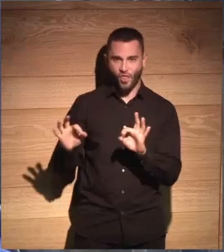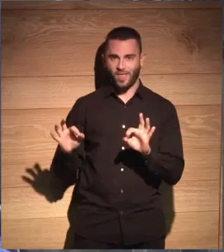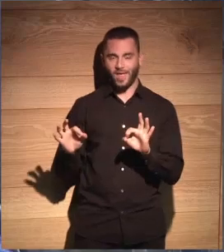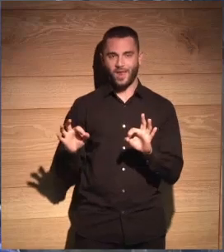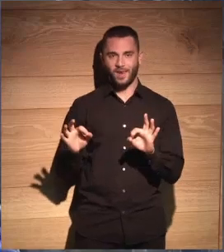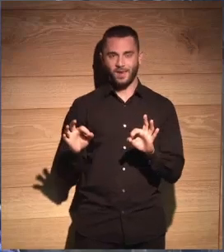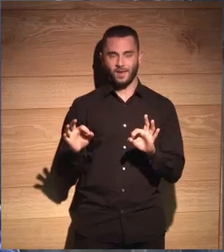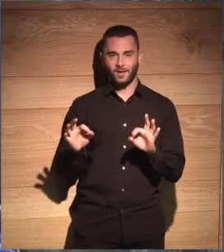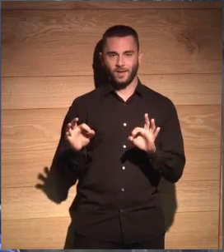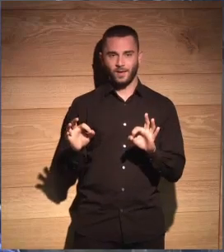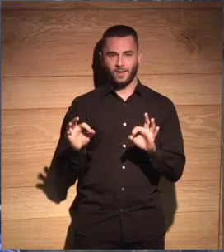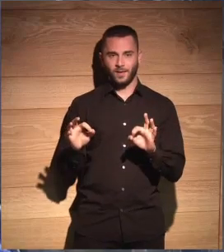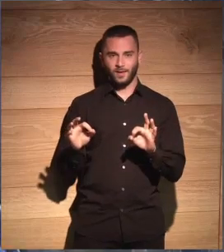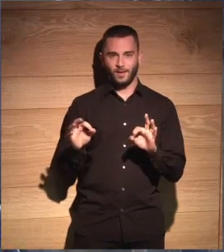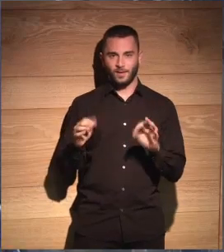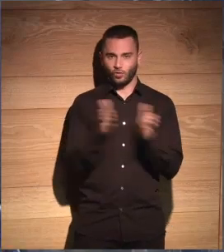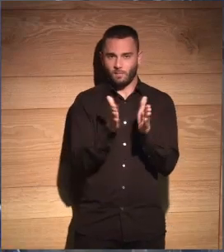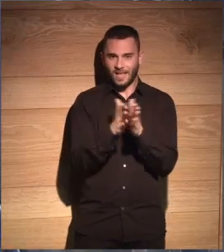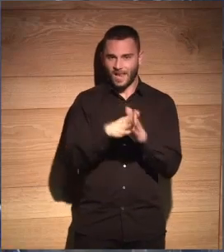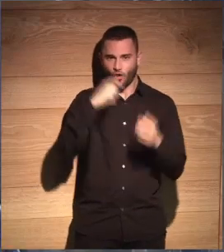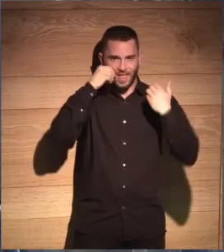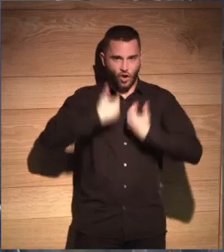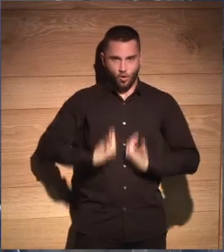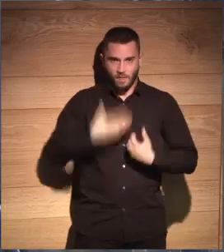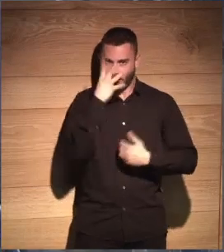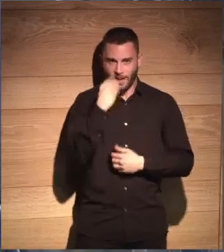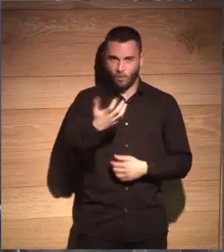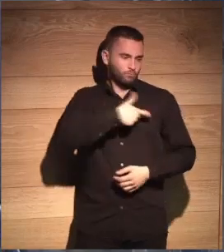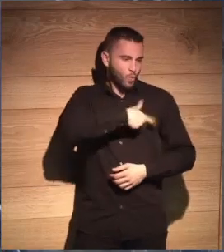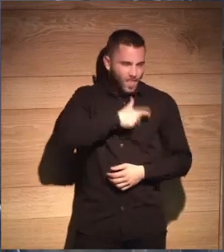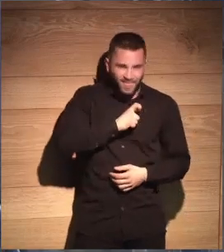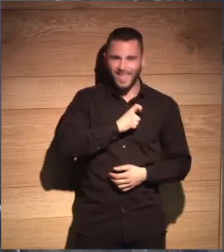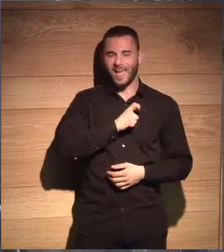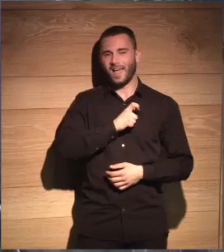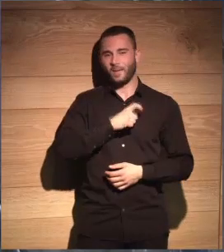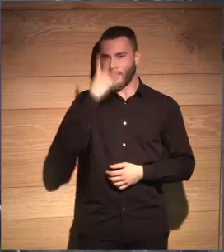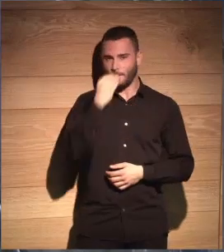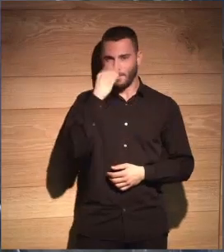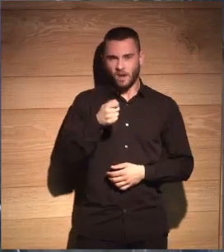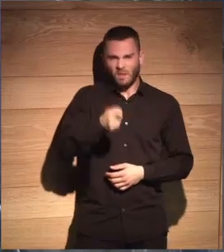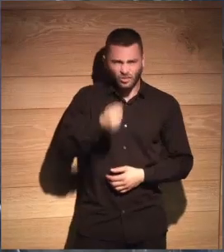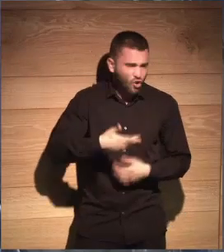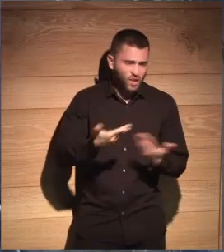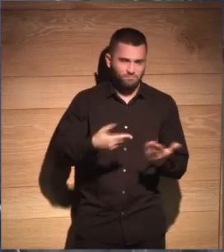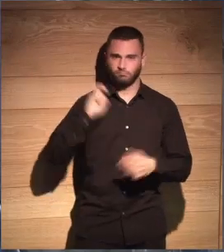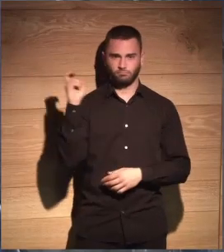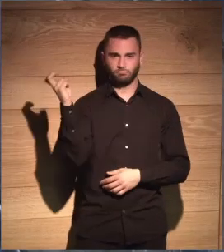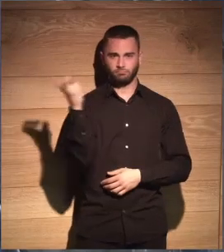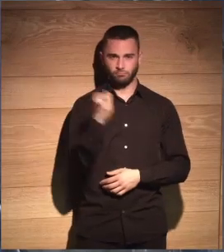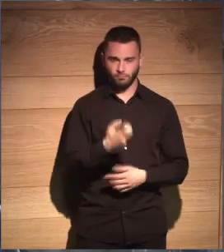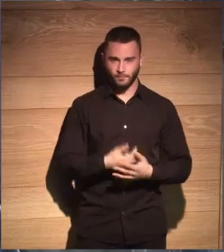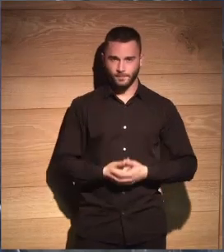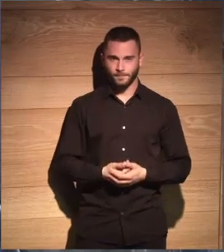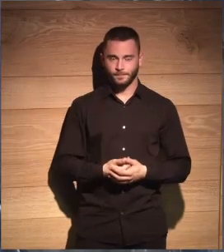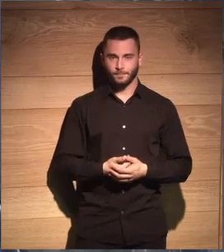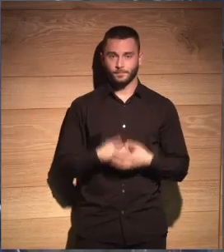sido el compañero del hombre, hay perros policías, perros pastores, etcétera, etcétera. Y sabes